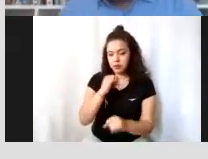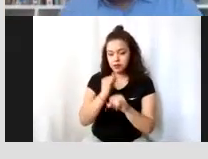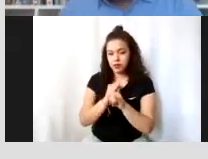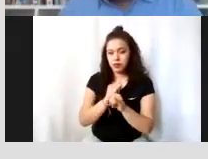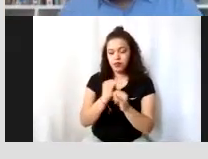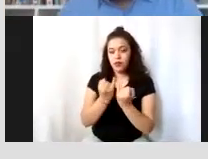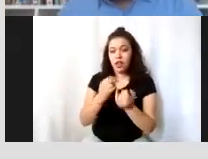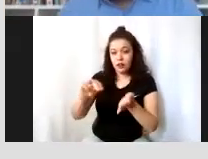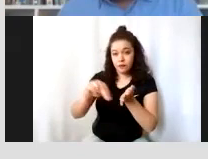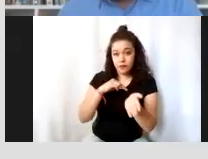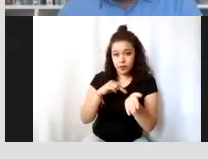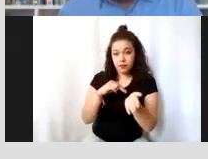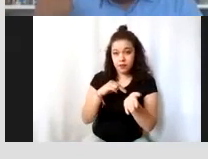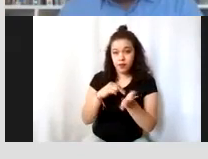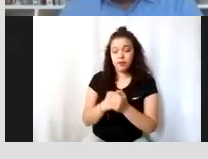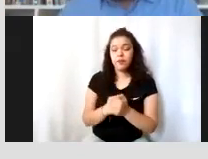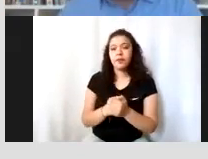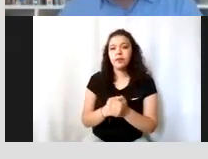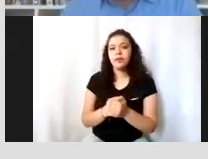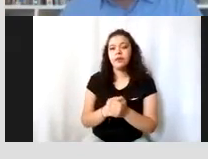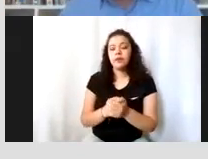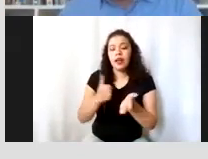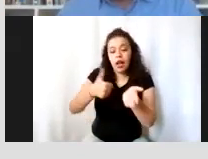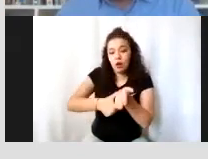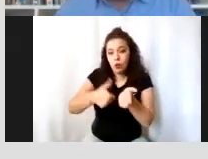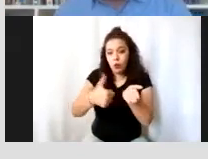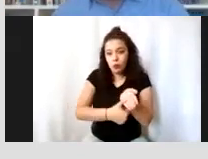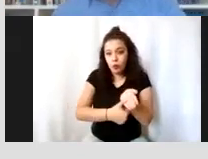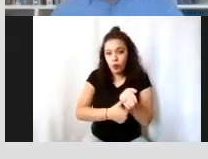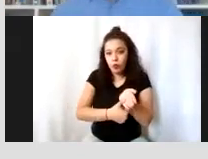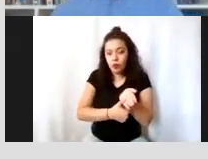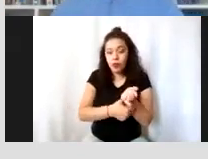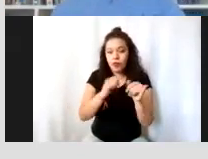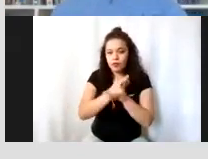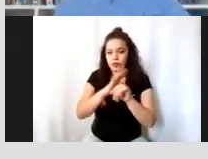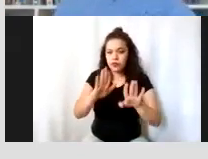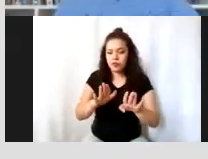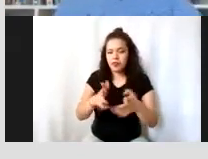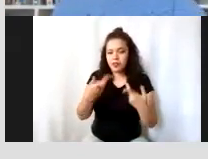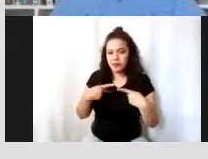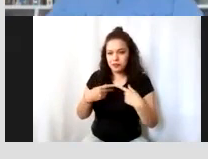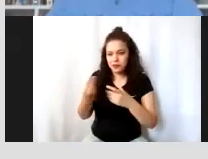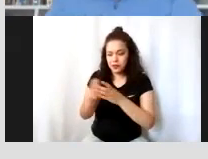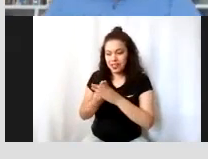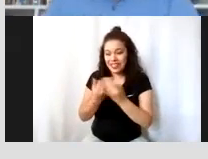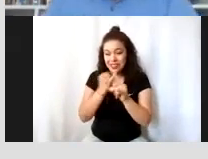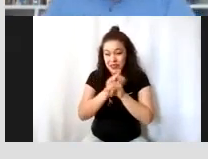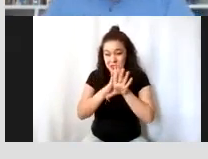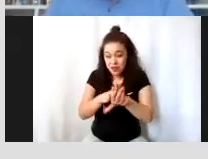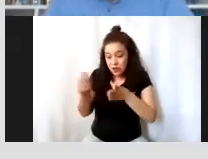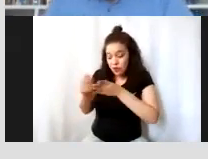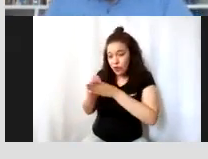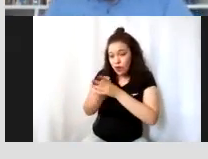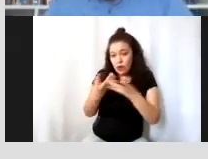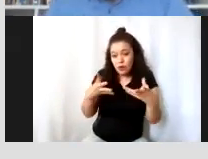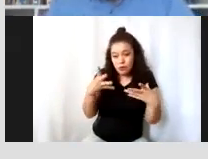firma y la huella, que es un dato biométrico. Entonces, es un cúmulo de datos personales lo que recaban